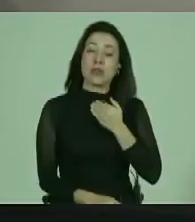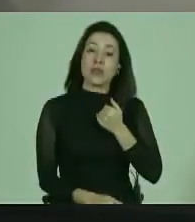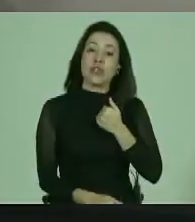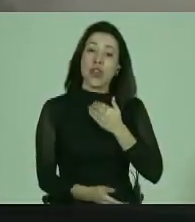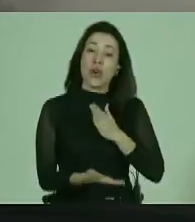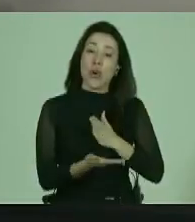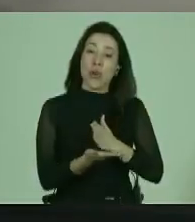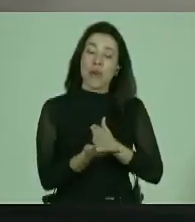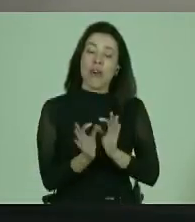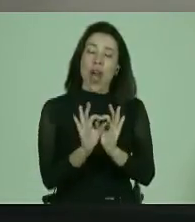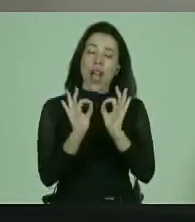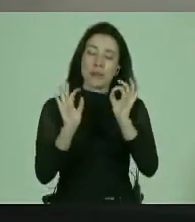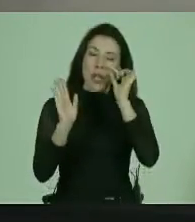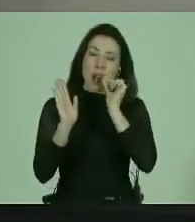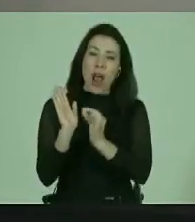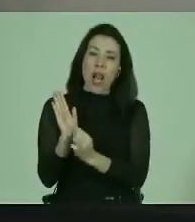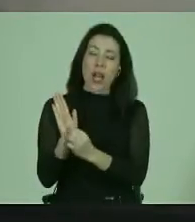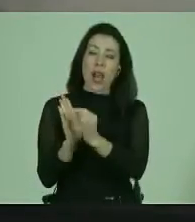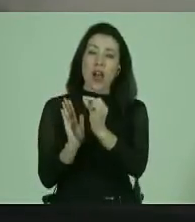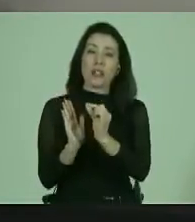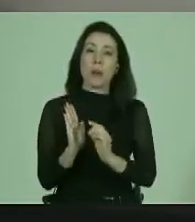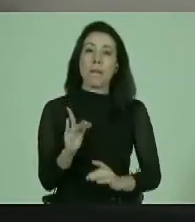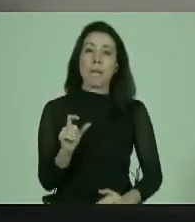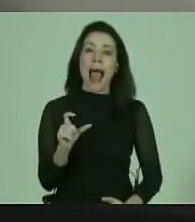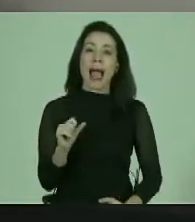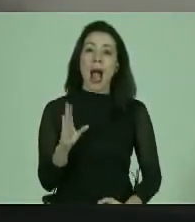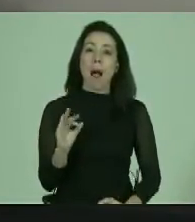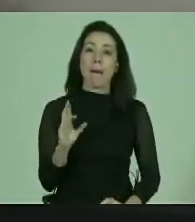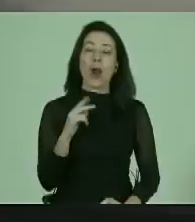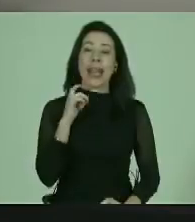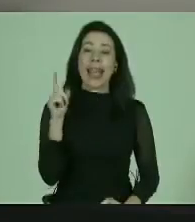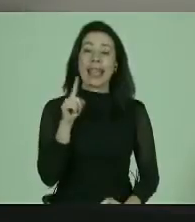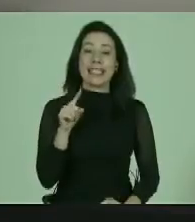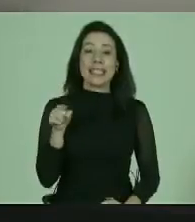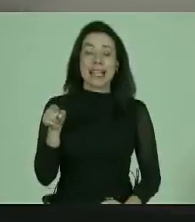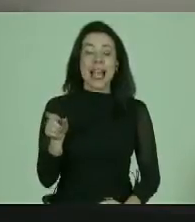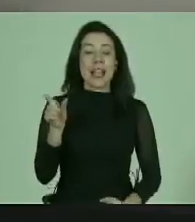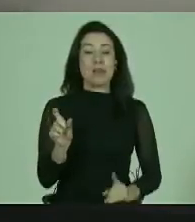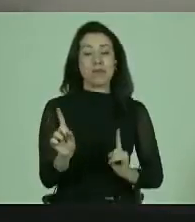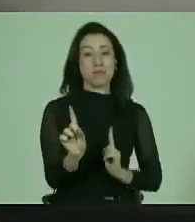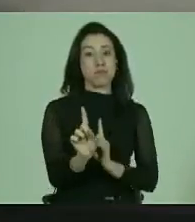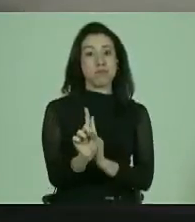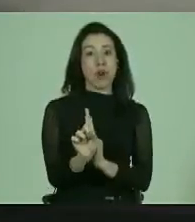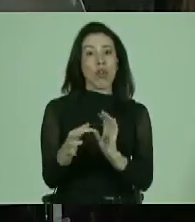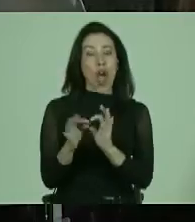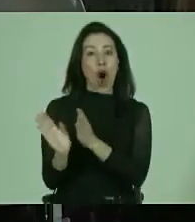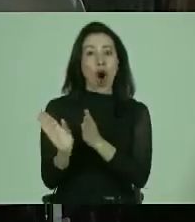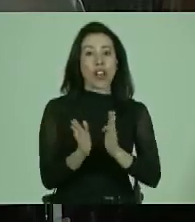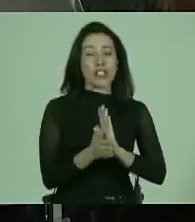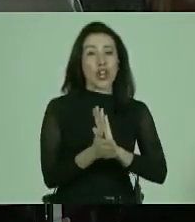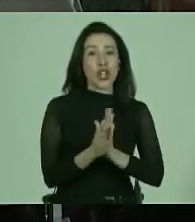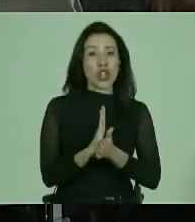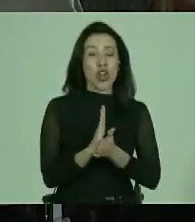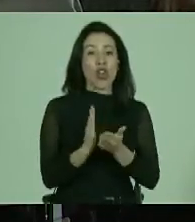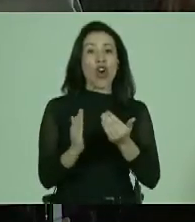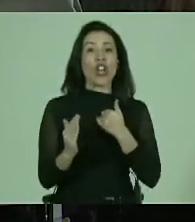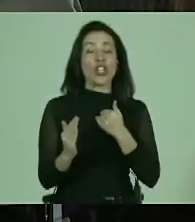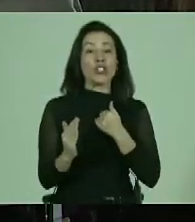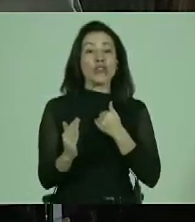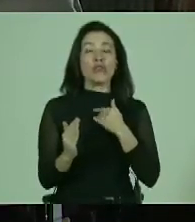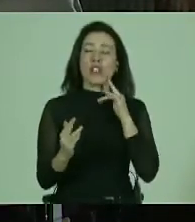que hacer un especial reconocimiento a blanca bórquez que ha estado detrás de la organización de todo esto y con quien me une